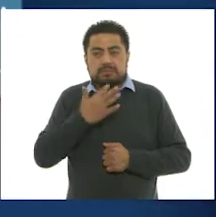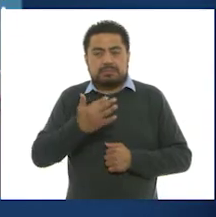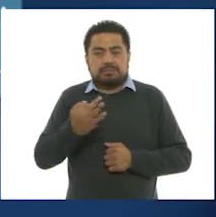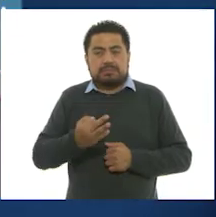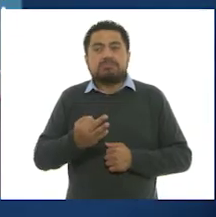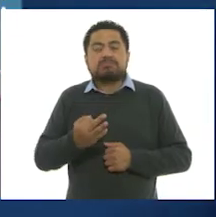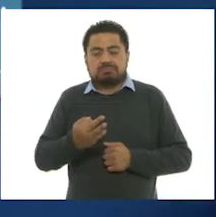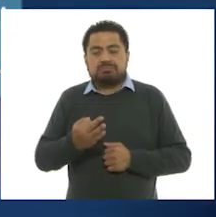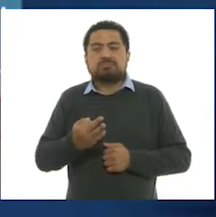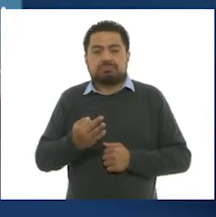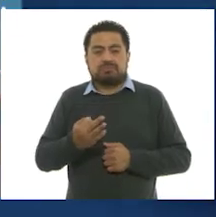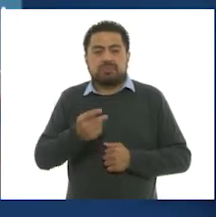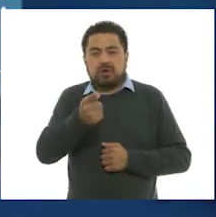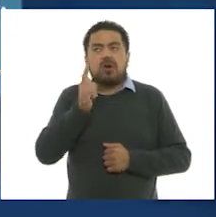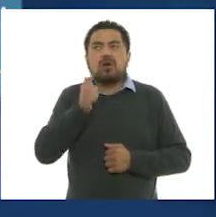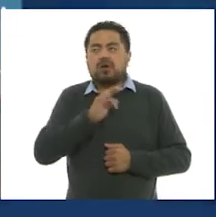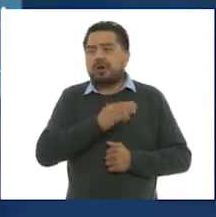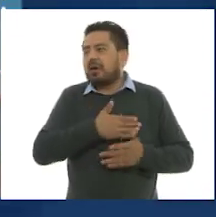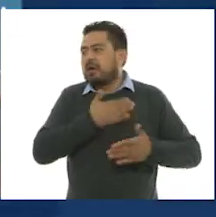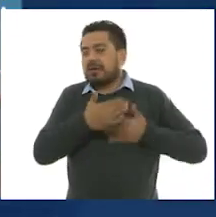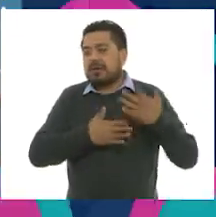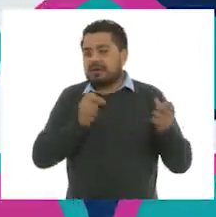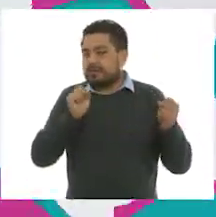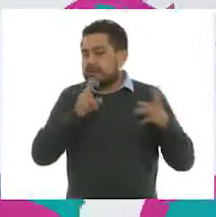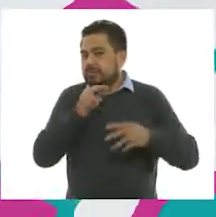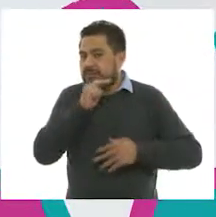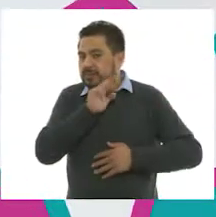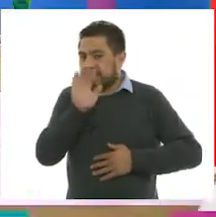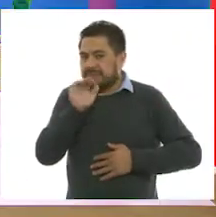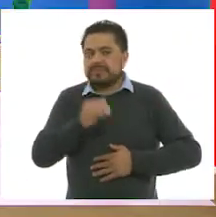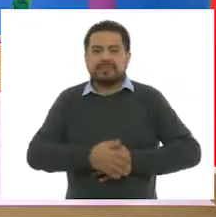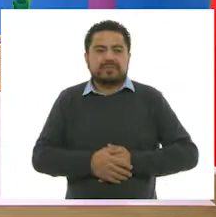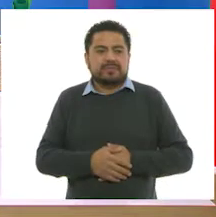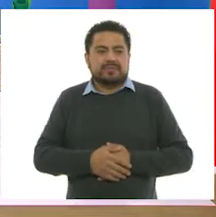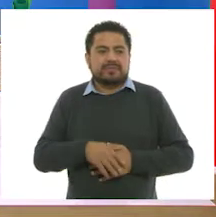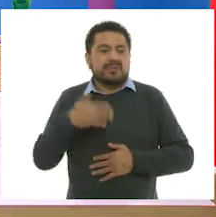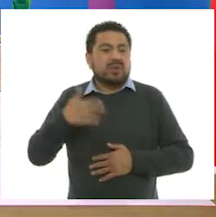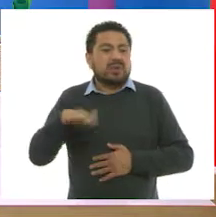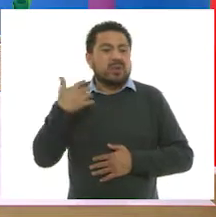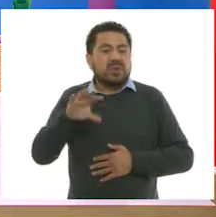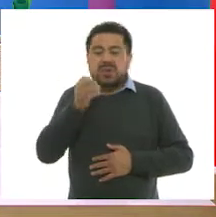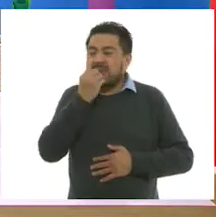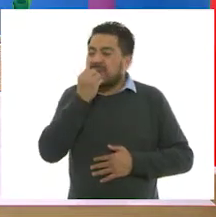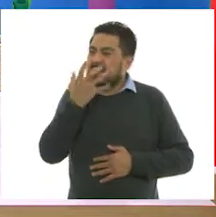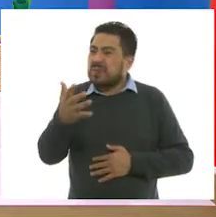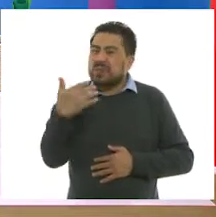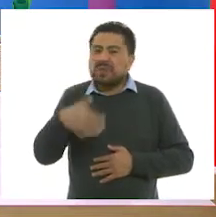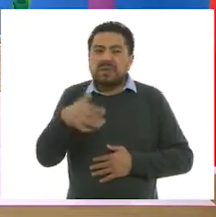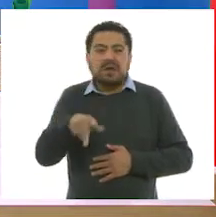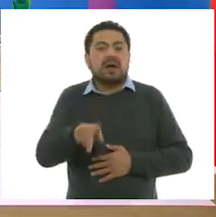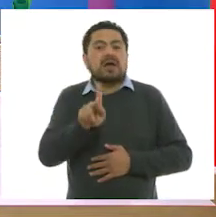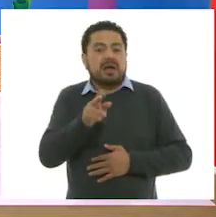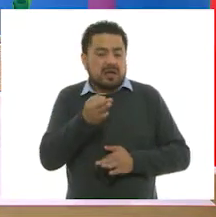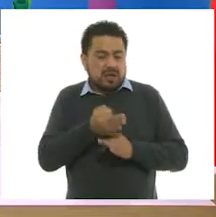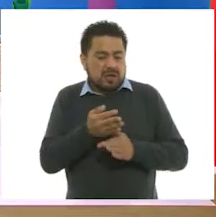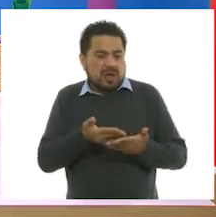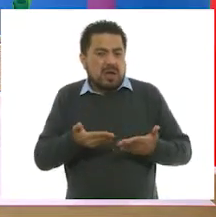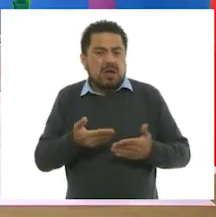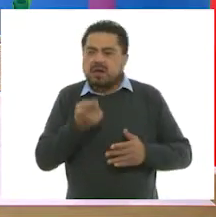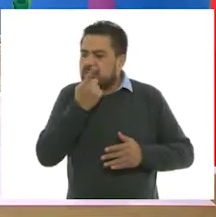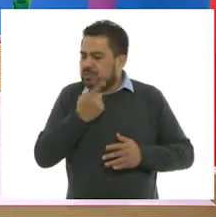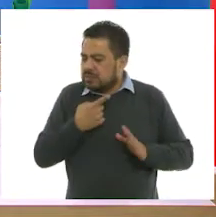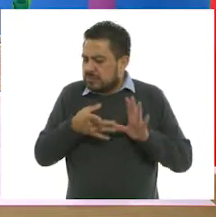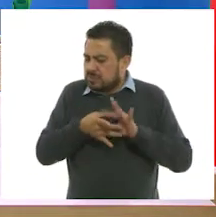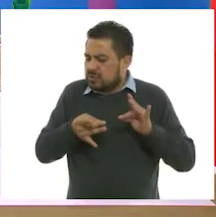Delicioso. Que la disfruten. ¡Nos vemos! ¡Qué delicia! Pero ahora, mamá Conavero,